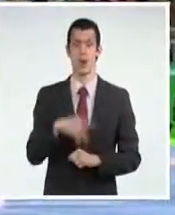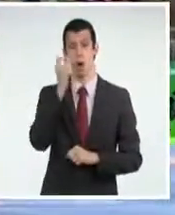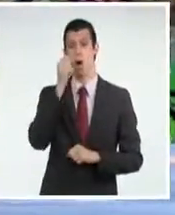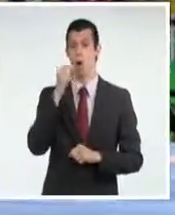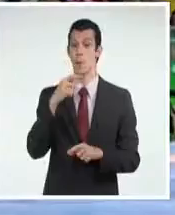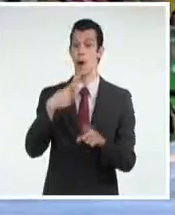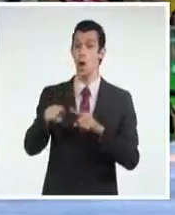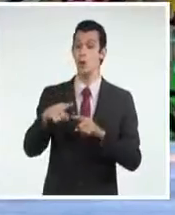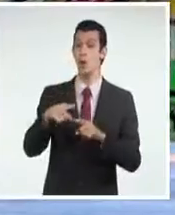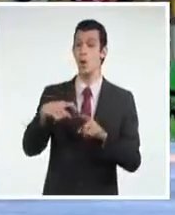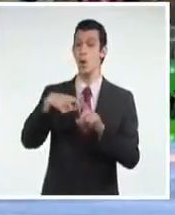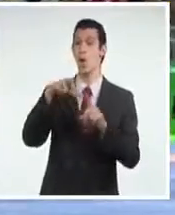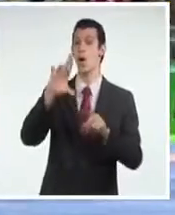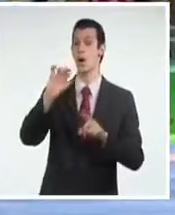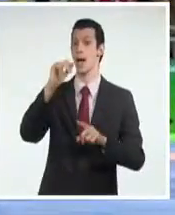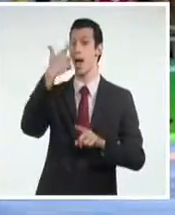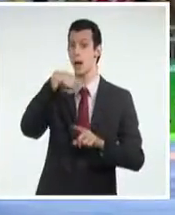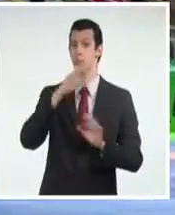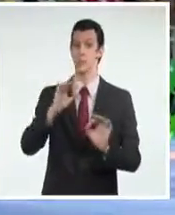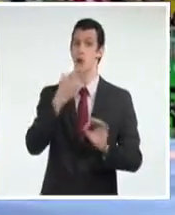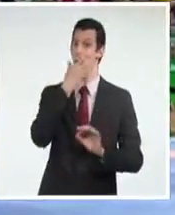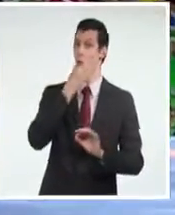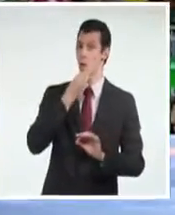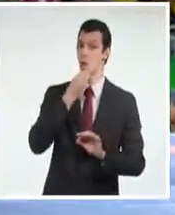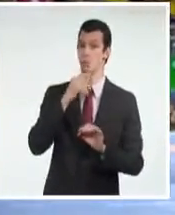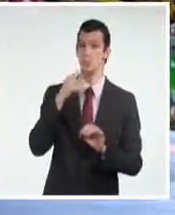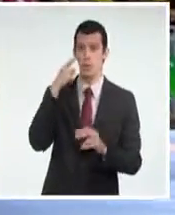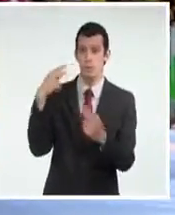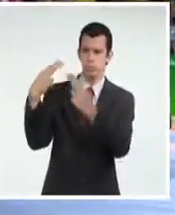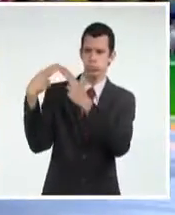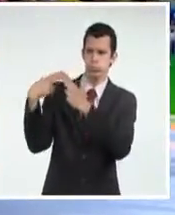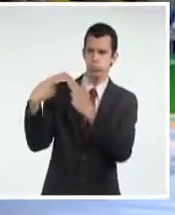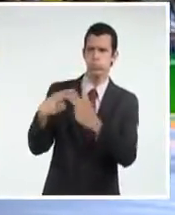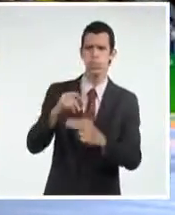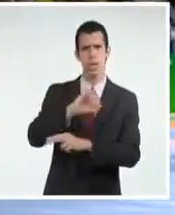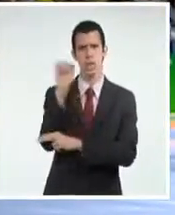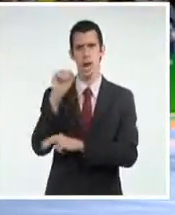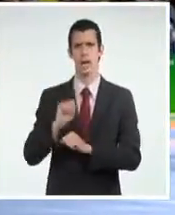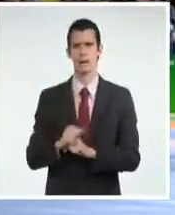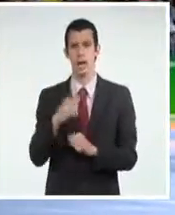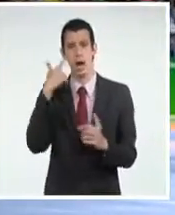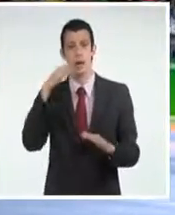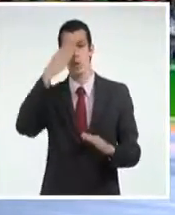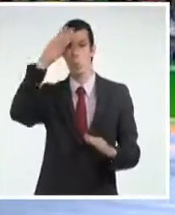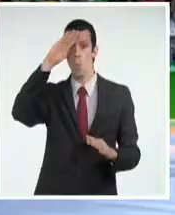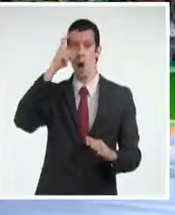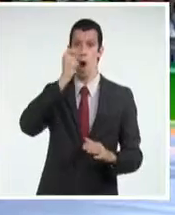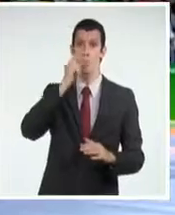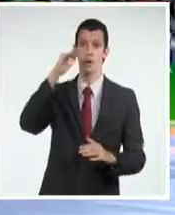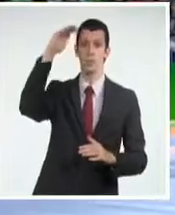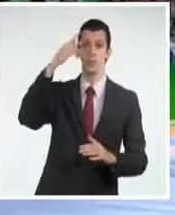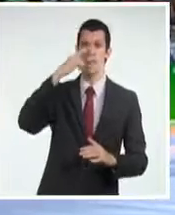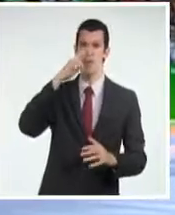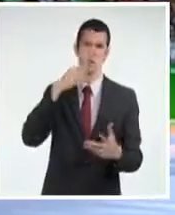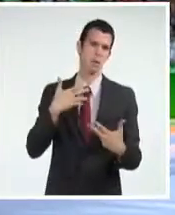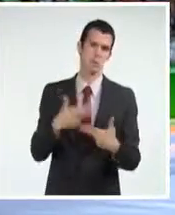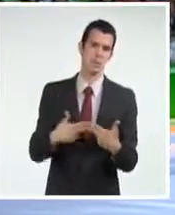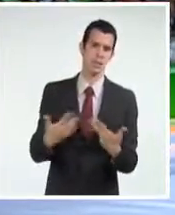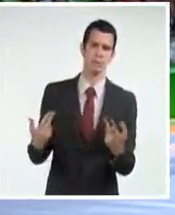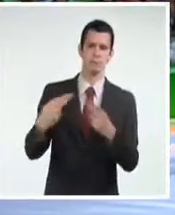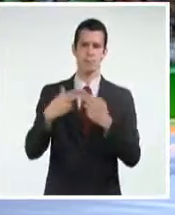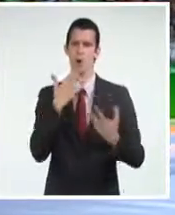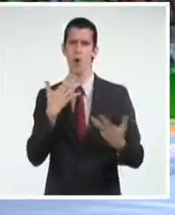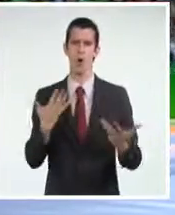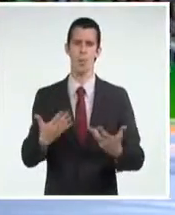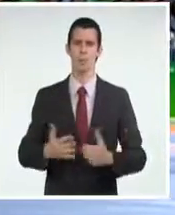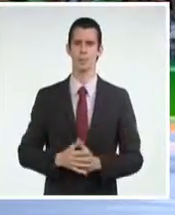tiene una buena trayectoria en las categorías juveniles. El que resulte vencedor de ese combate, entonces enfrentará a Mijaíl en cuartos de